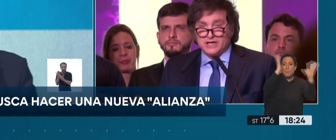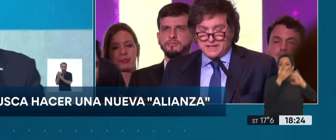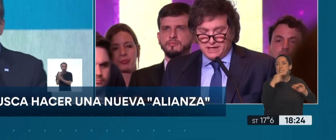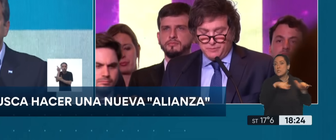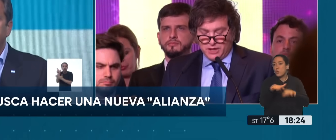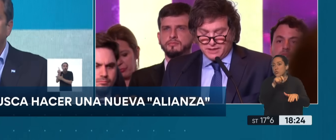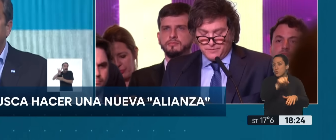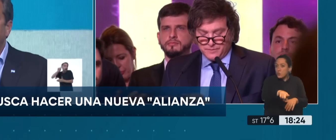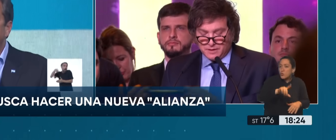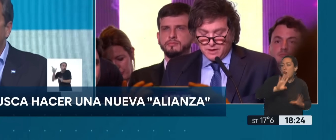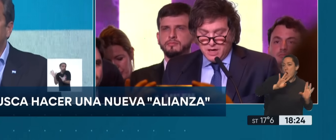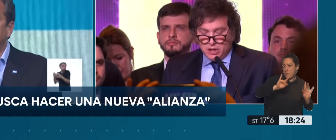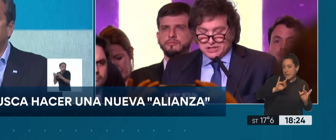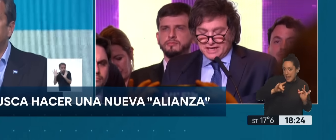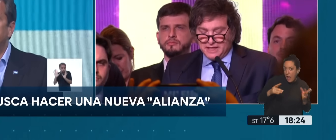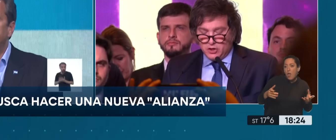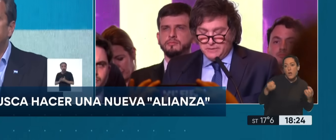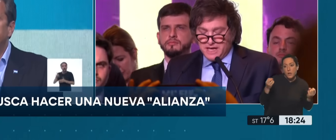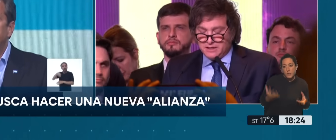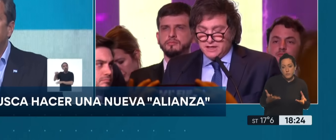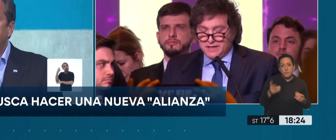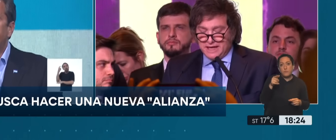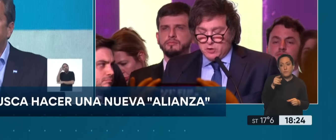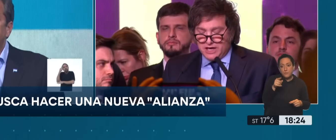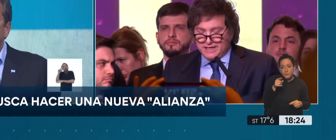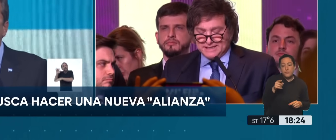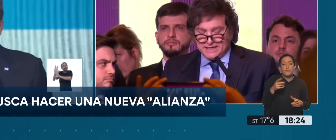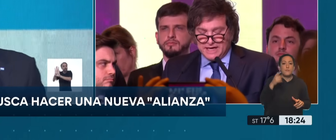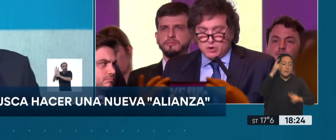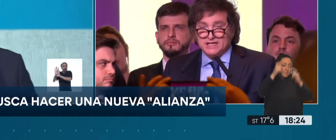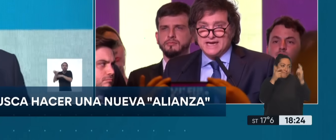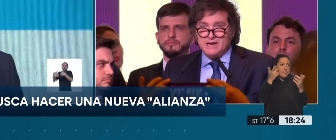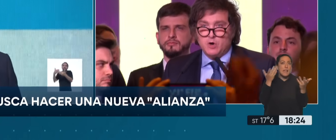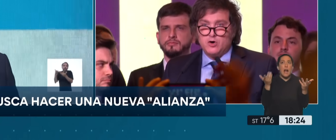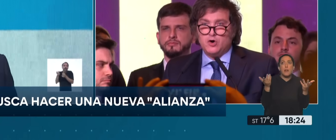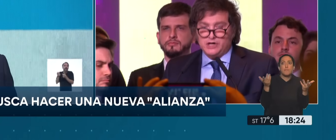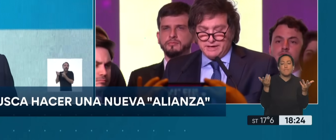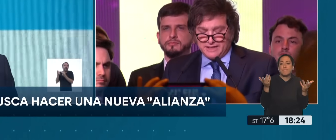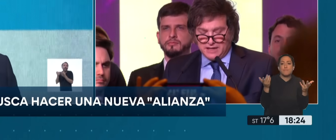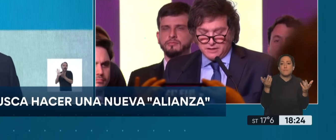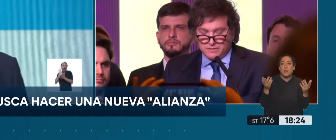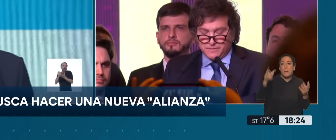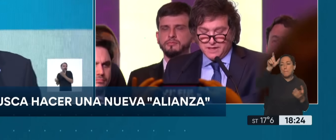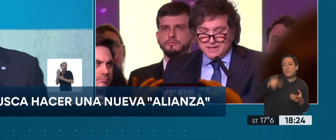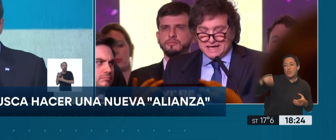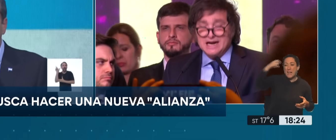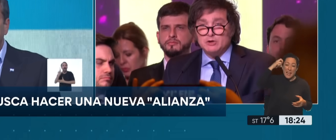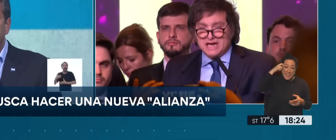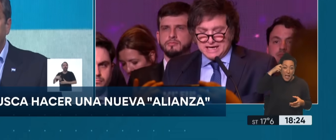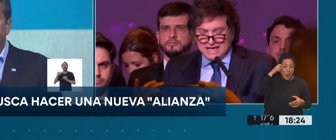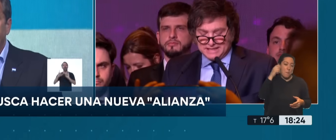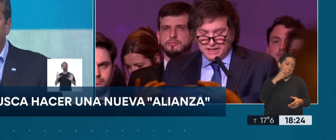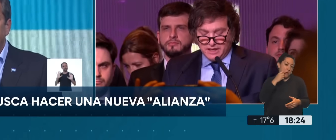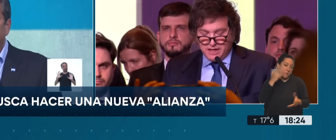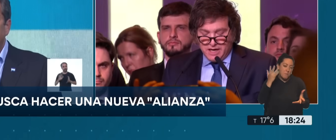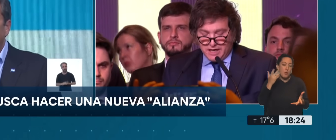situación muy complicada porque, bueno, porque es difícil imaginar un radical